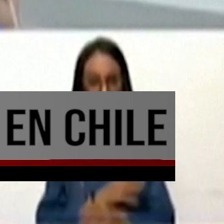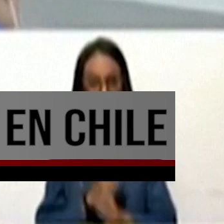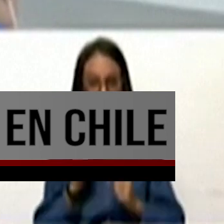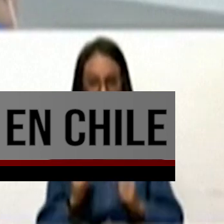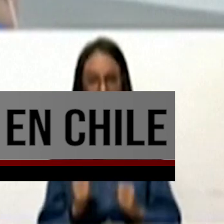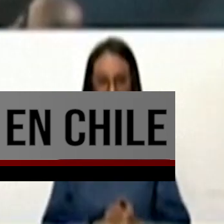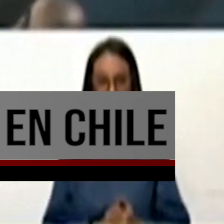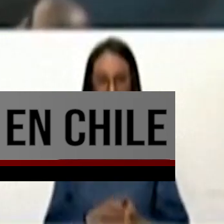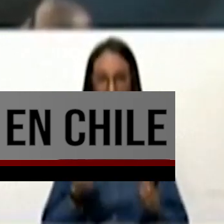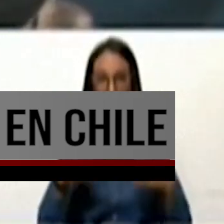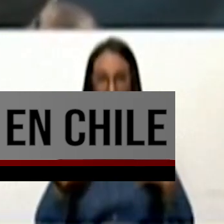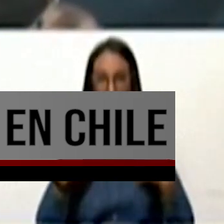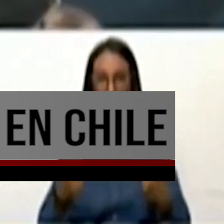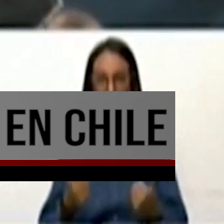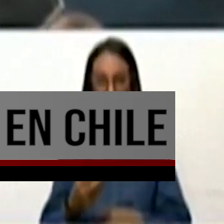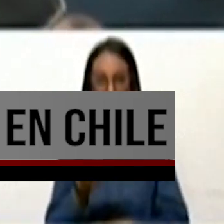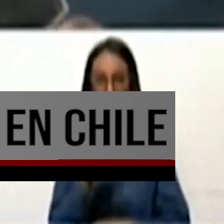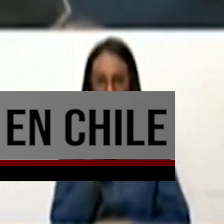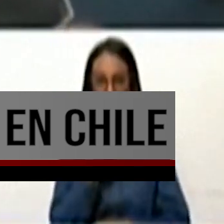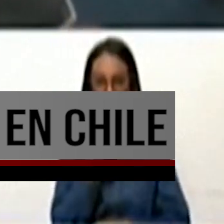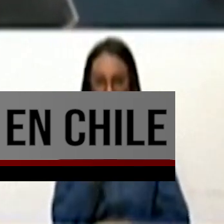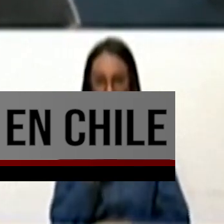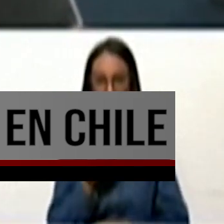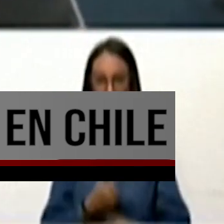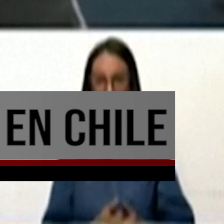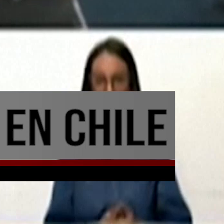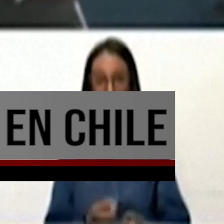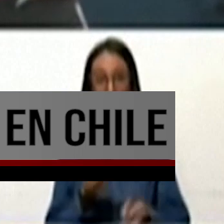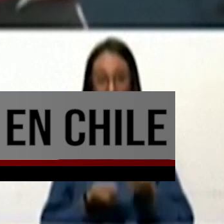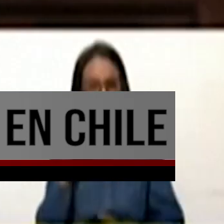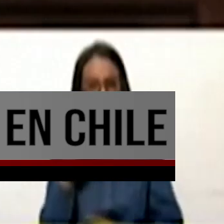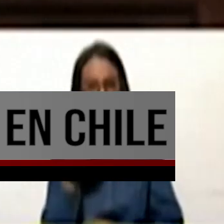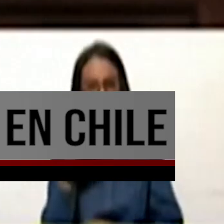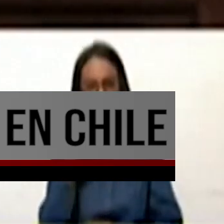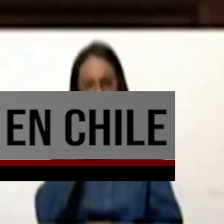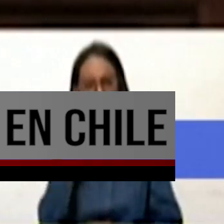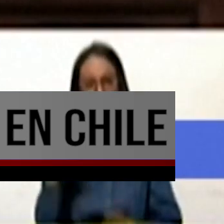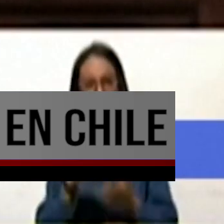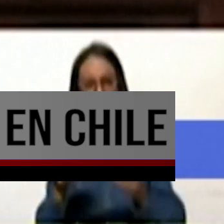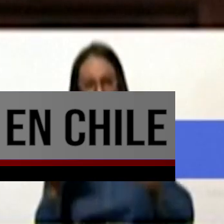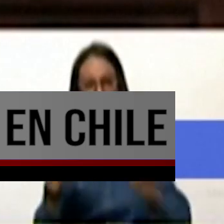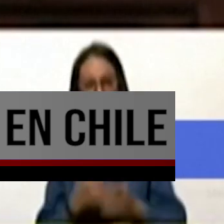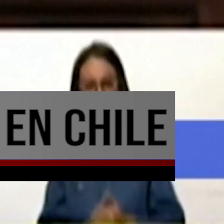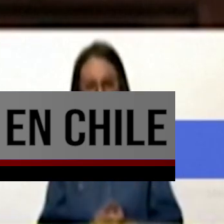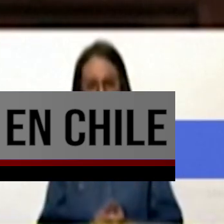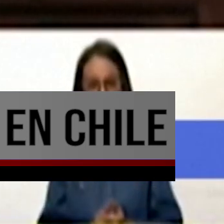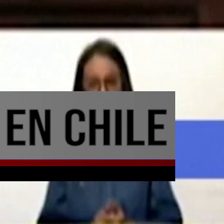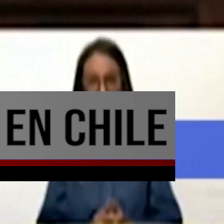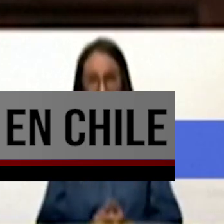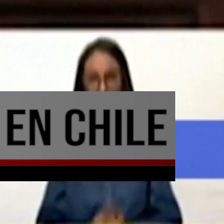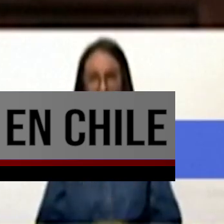países como Venezuela o Bolivia tuvieron éxito porque hubo quien lo defendiera. Lo mediatizaron desde la